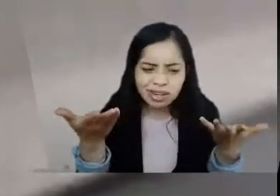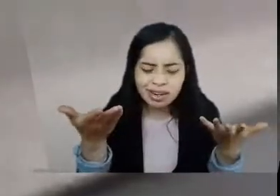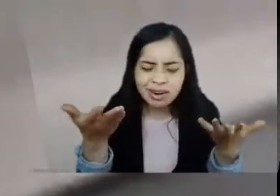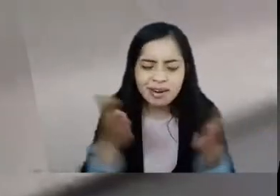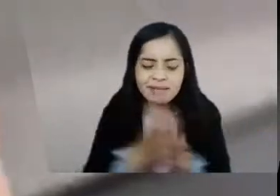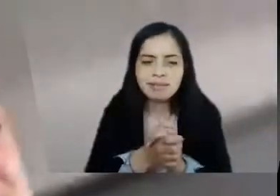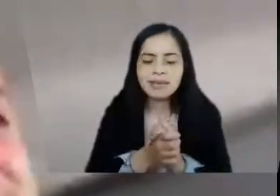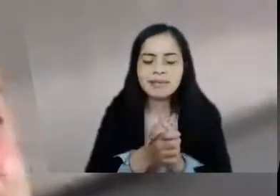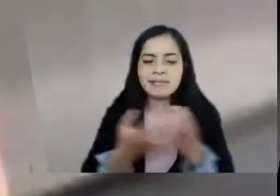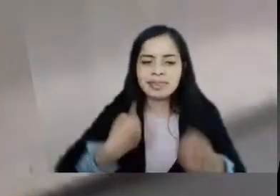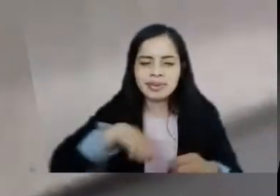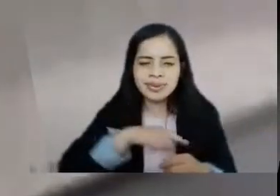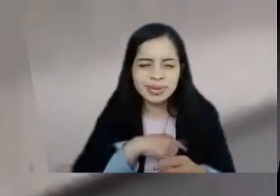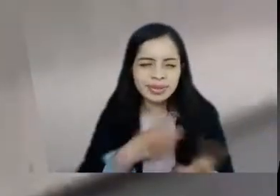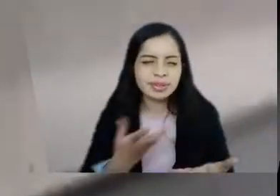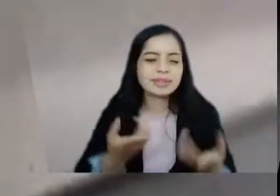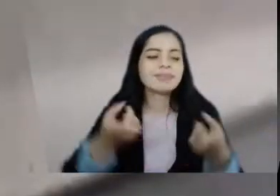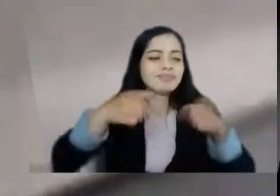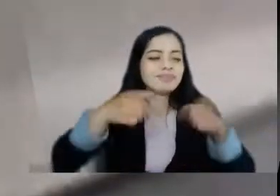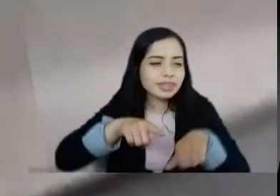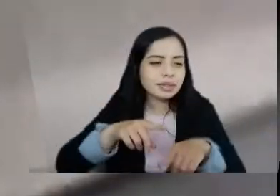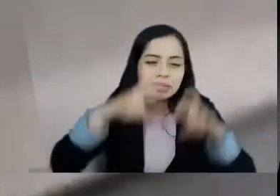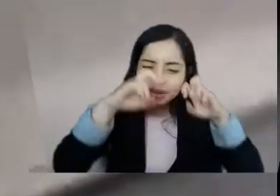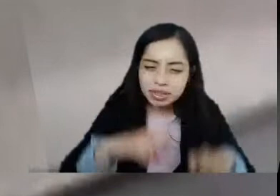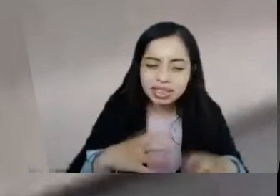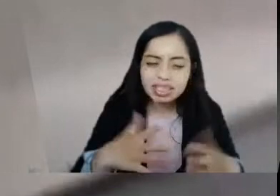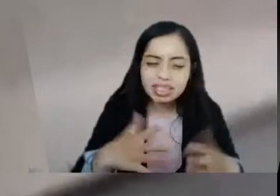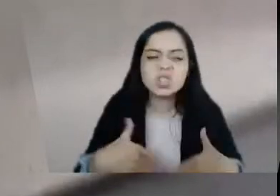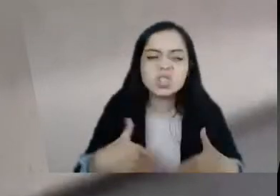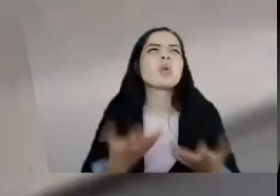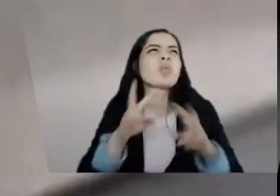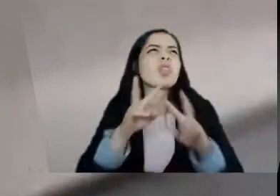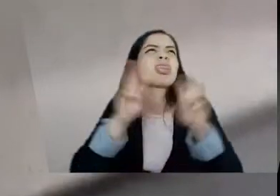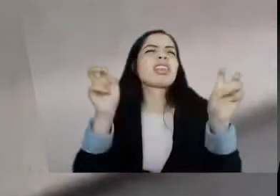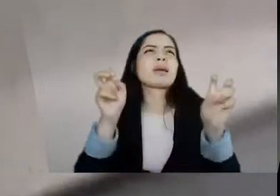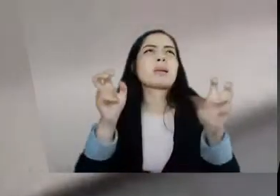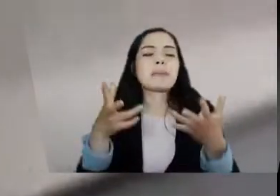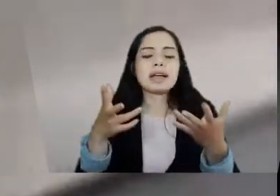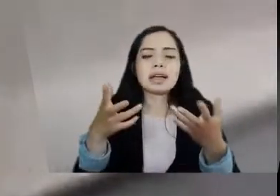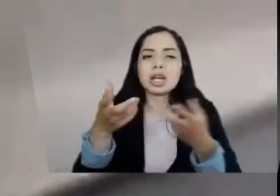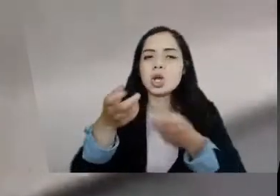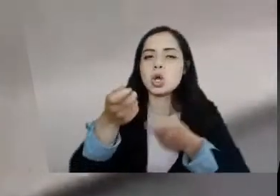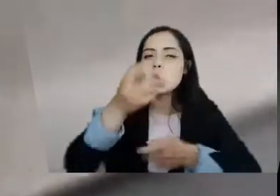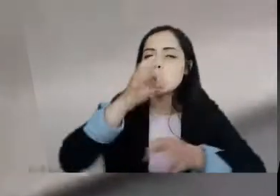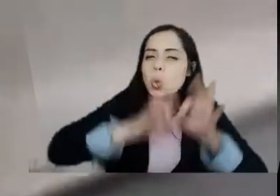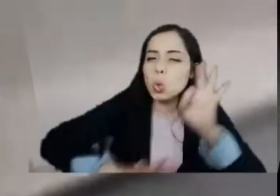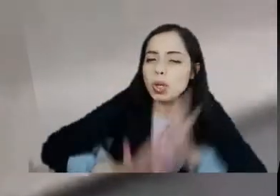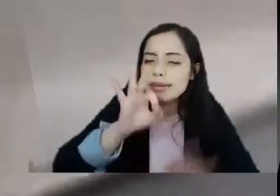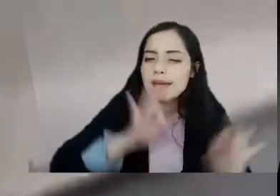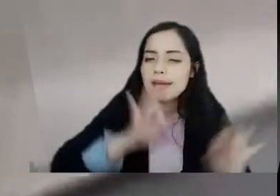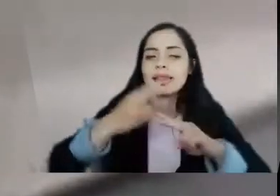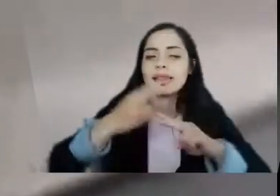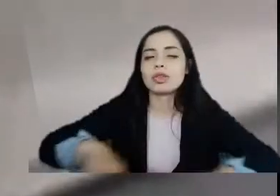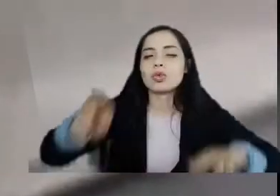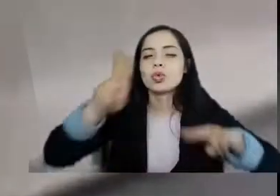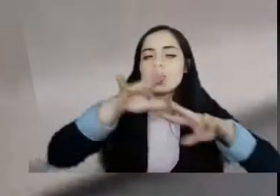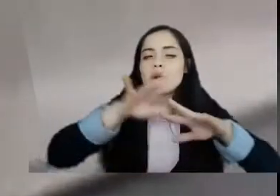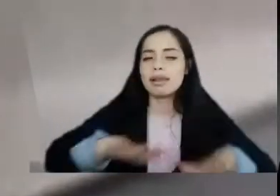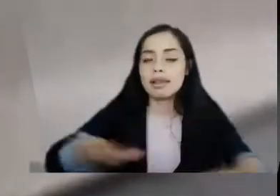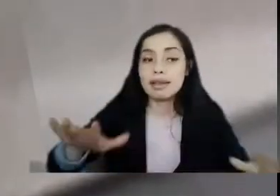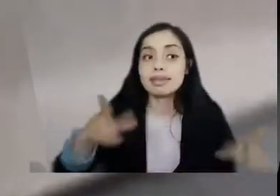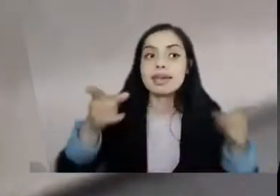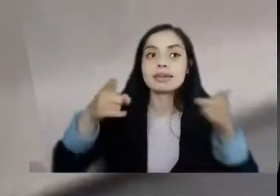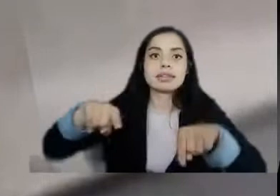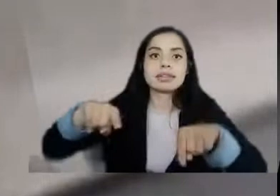de conservación y analizar la biodiversidad, vemos una necesidad muy particular cada vez que podamos de